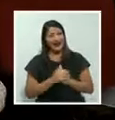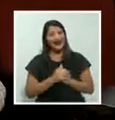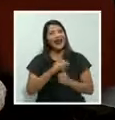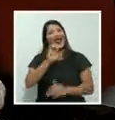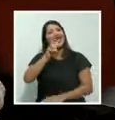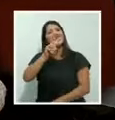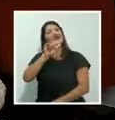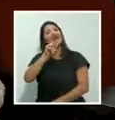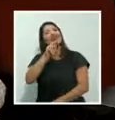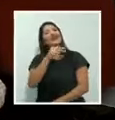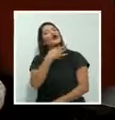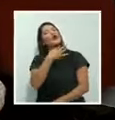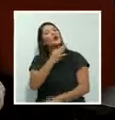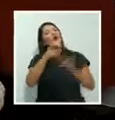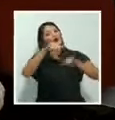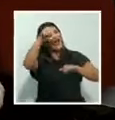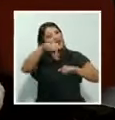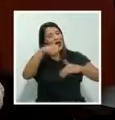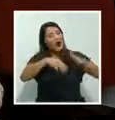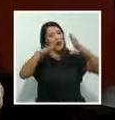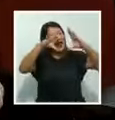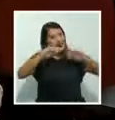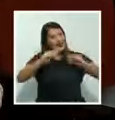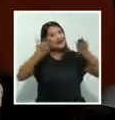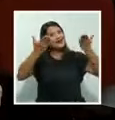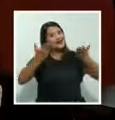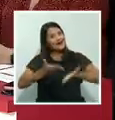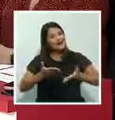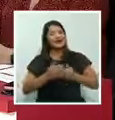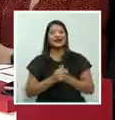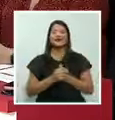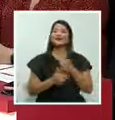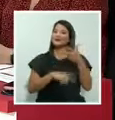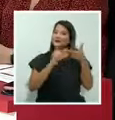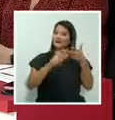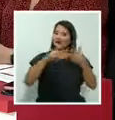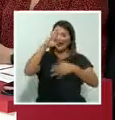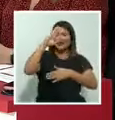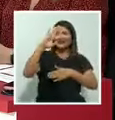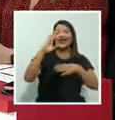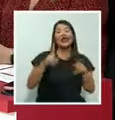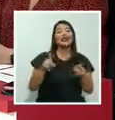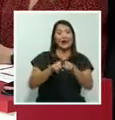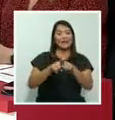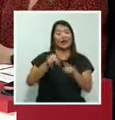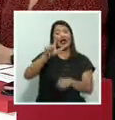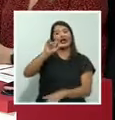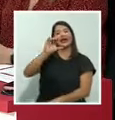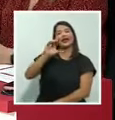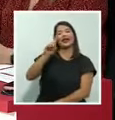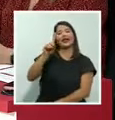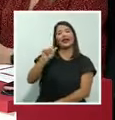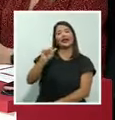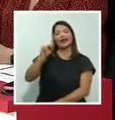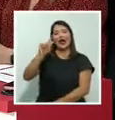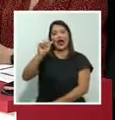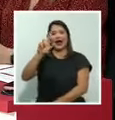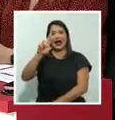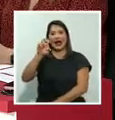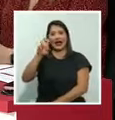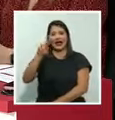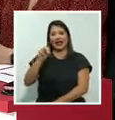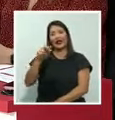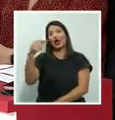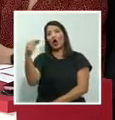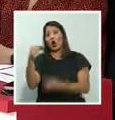un placer tenerla por acá en esta tarde. Bienvenida. Y saludamos también a la licenciada Karen Gómez